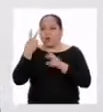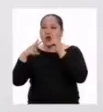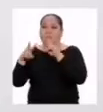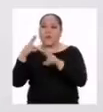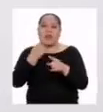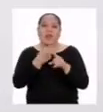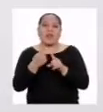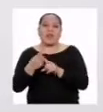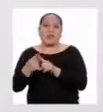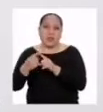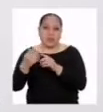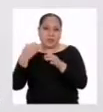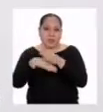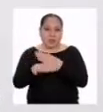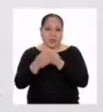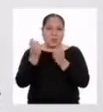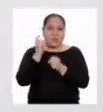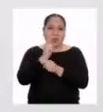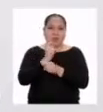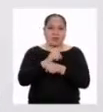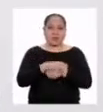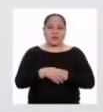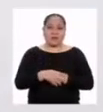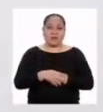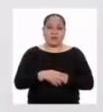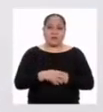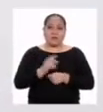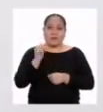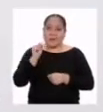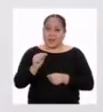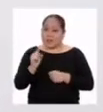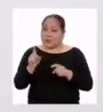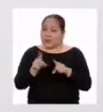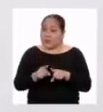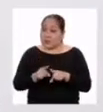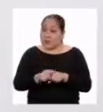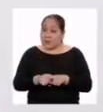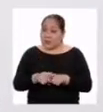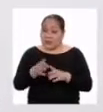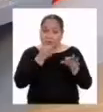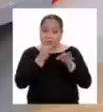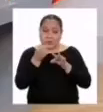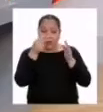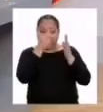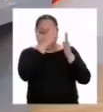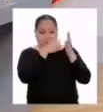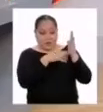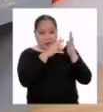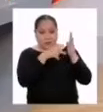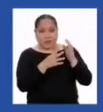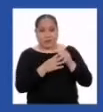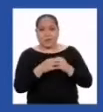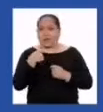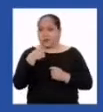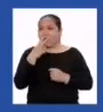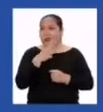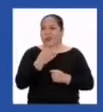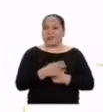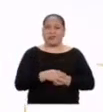diferencias en la educación. De esto también habla el texto. A ver, yo